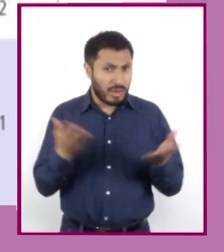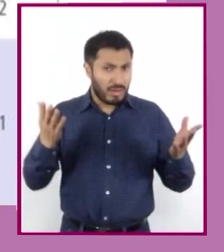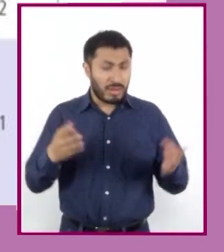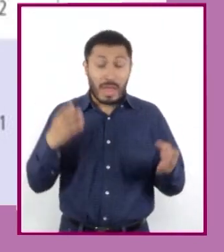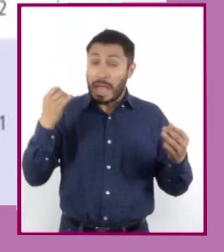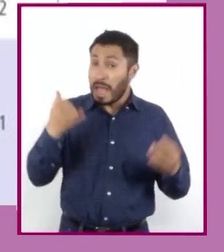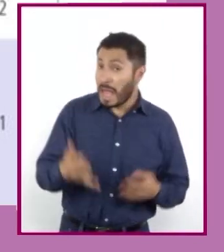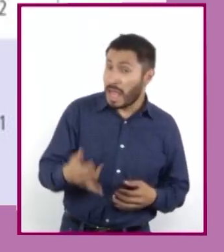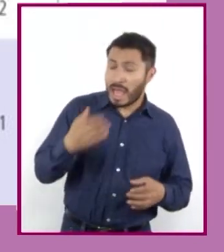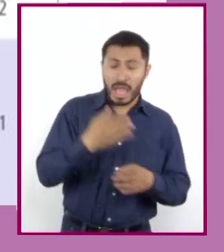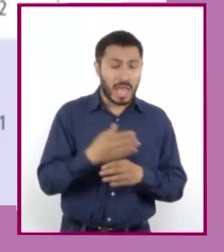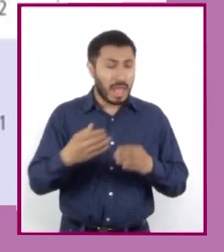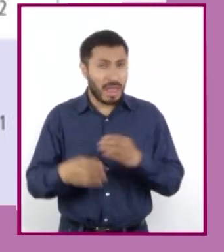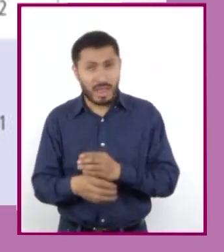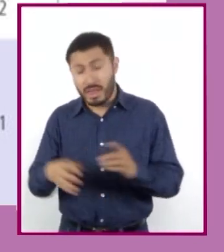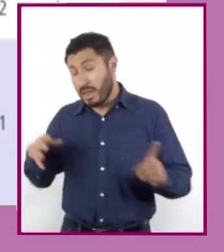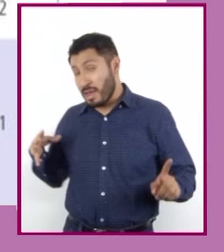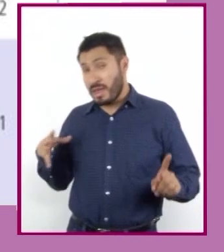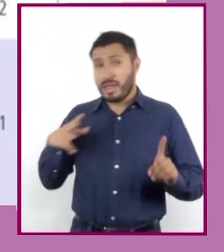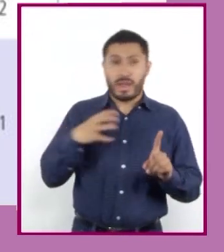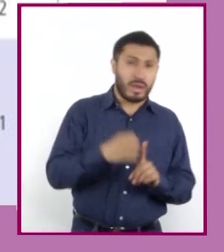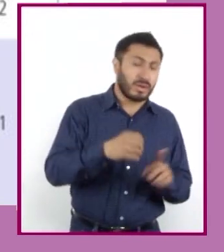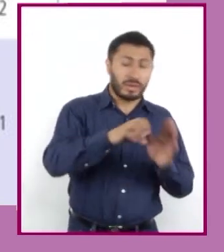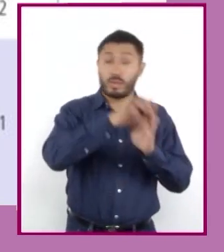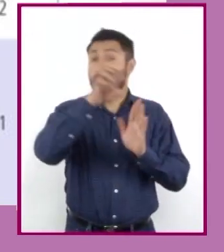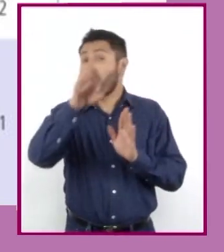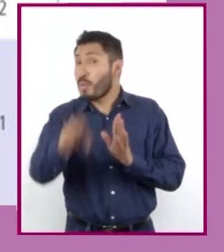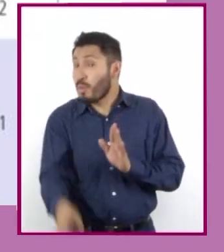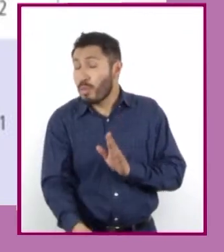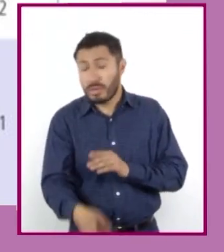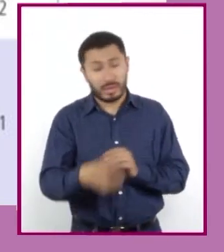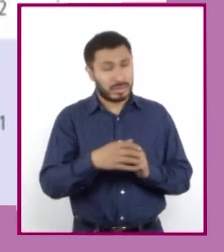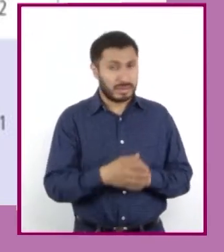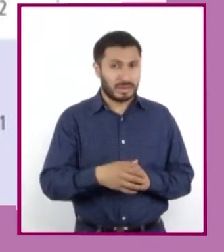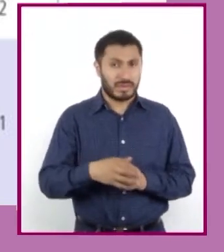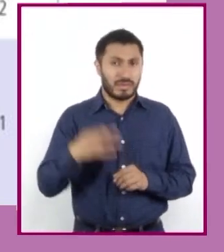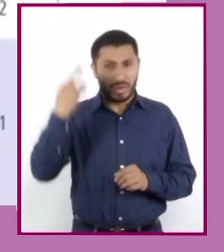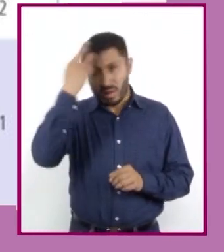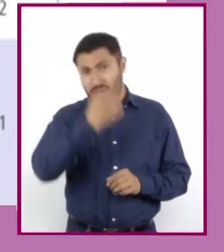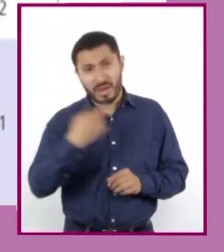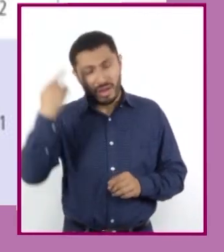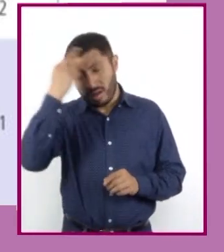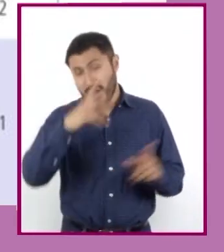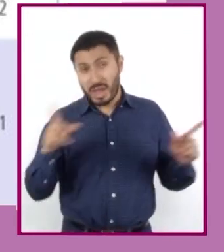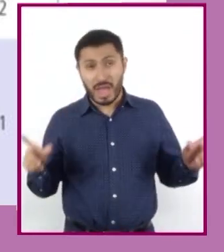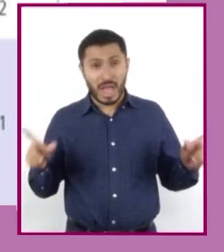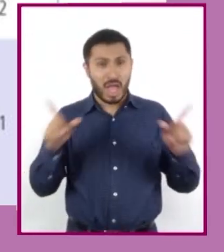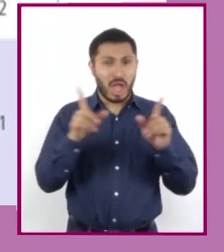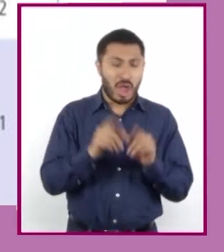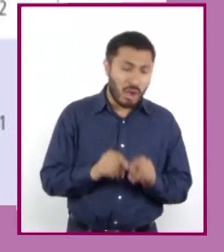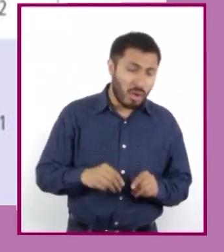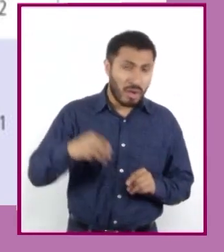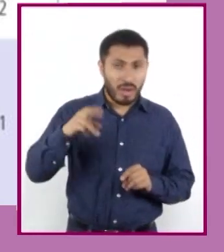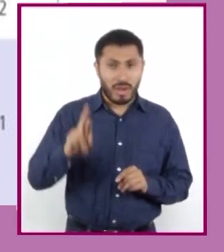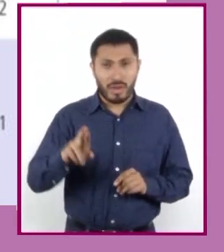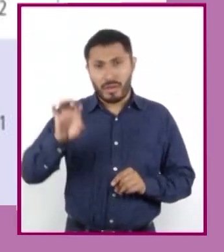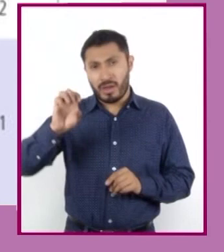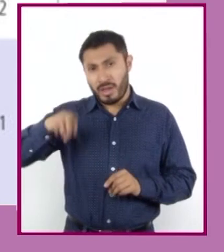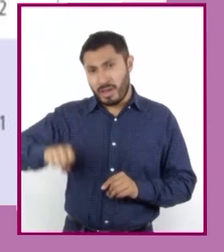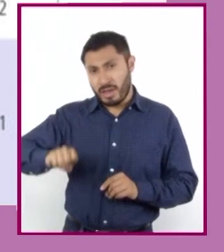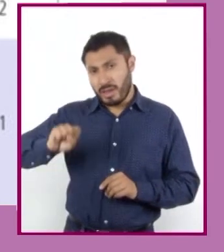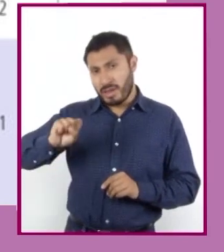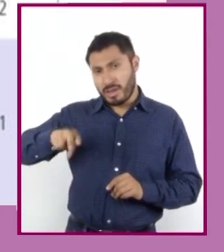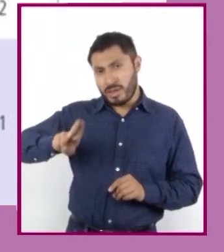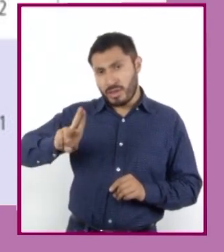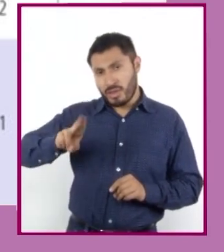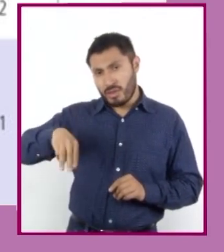productos a obtener. Por ejemplo, resúmenes, mapas conceptuales, cuadros